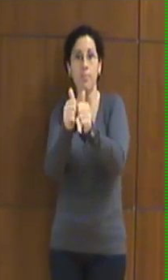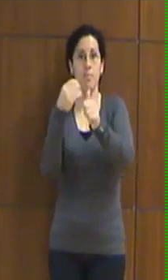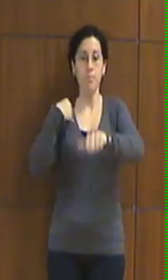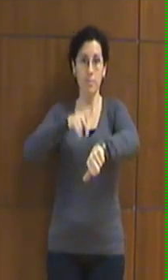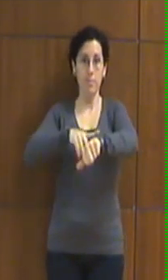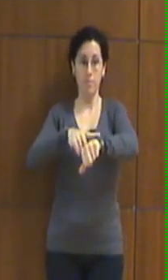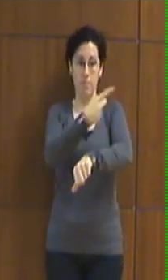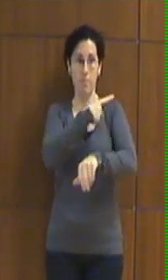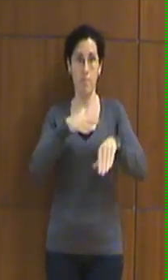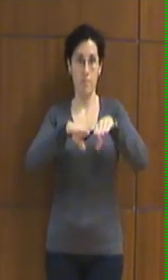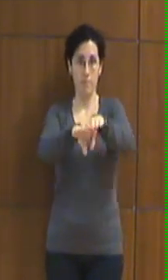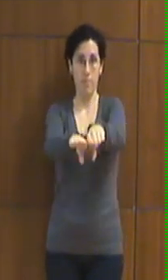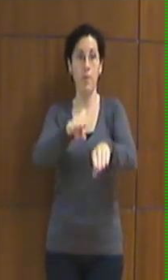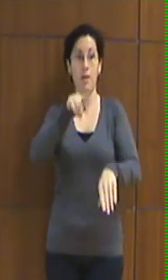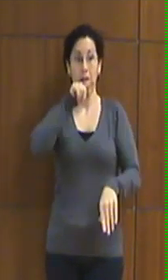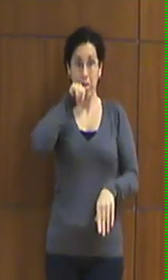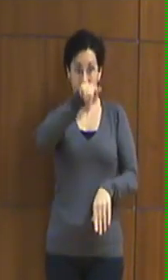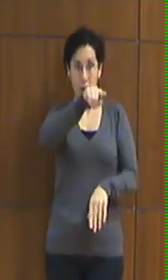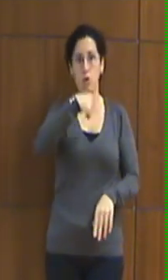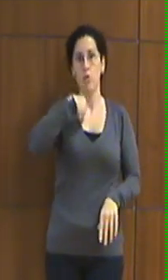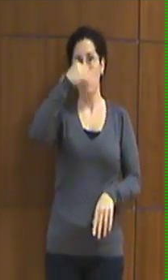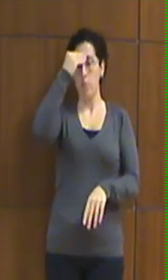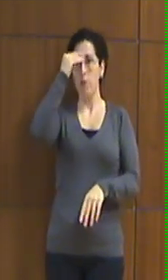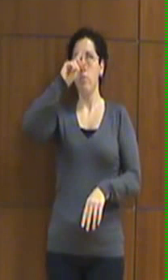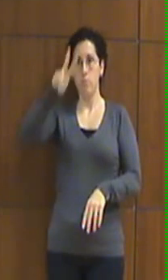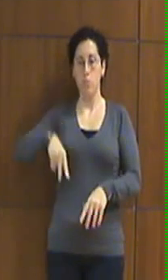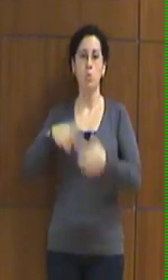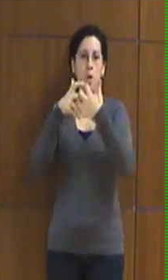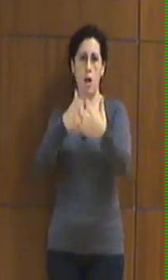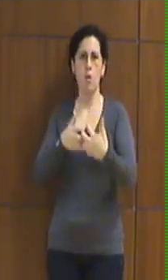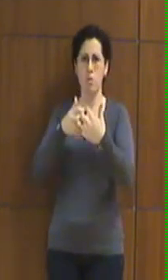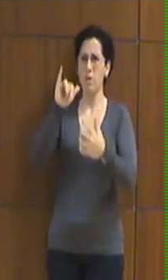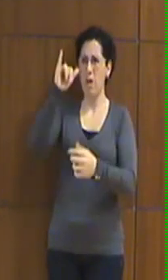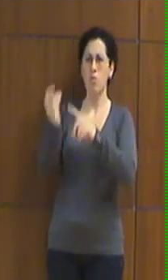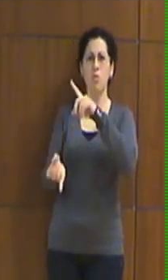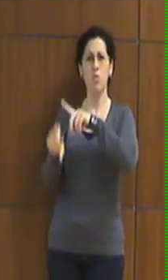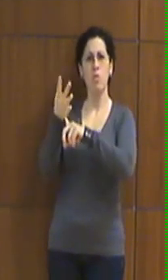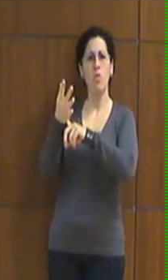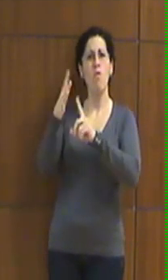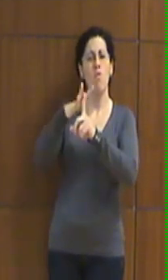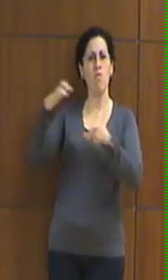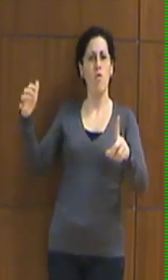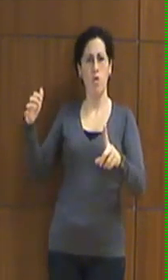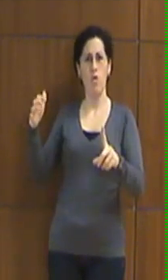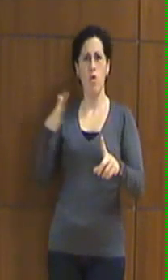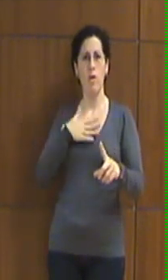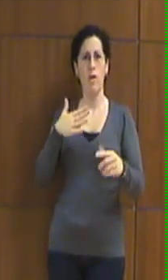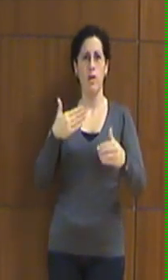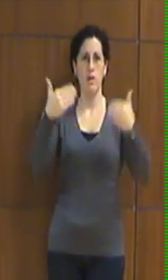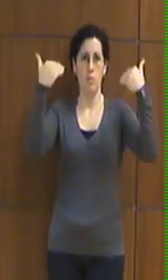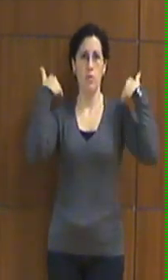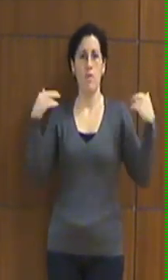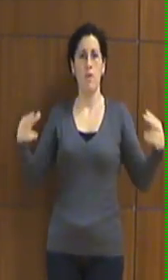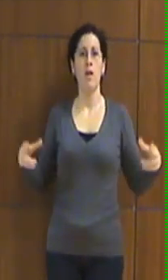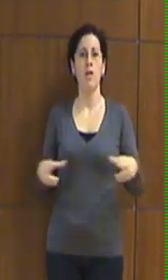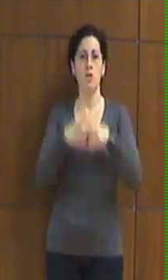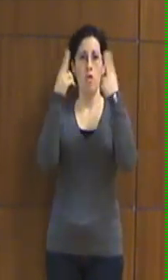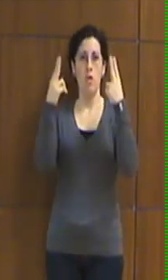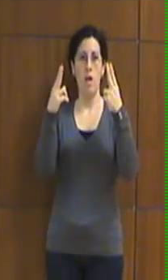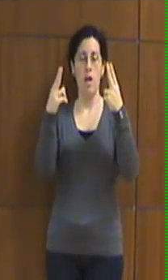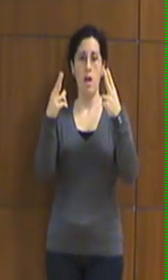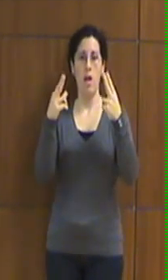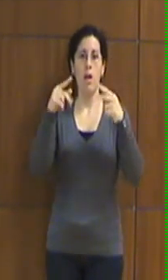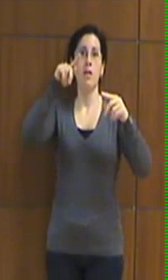Juan Luis, yo creo que puede ser una lucha, y de hecho la hay un foro de responsabilidad socialmente contratada, de contratación socialmente responsable, donde